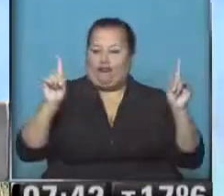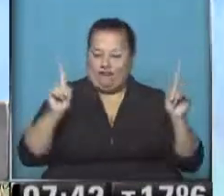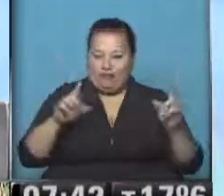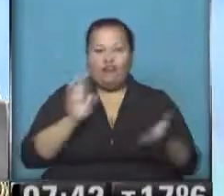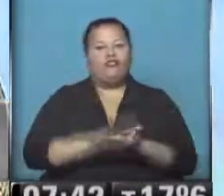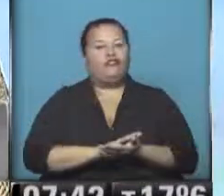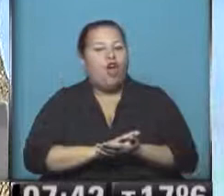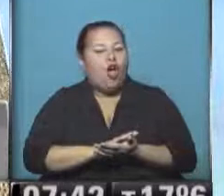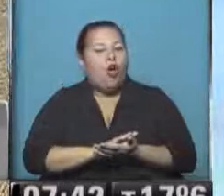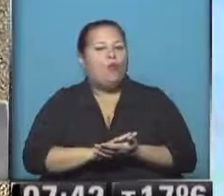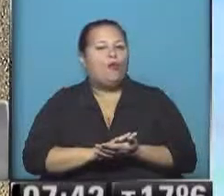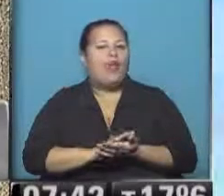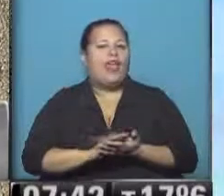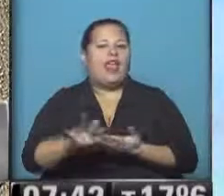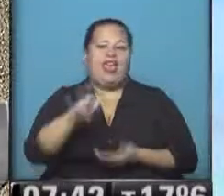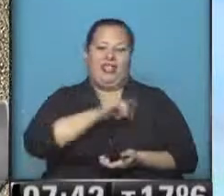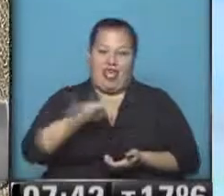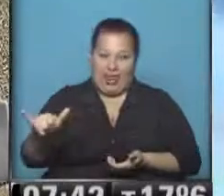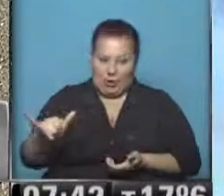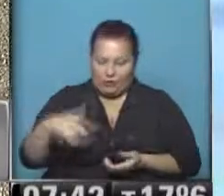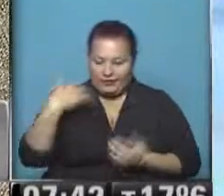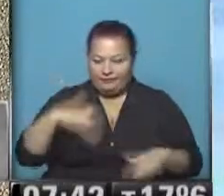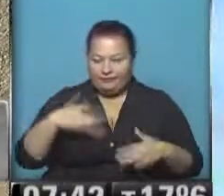en materia de denuncias.